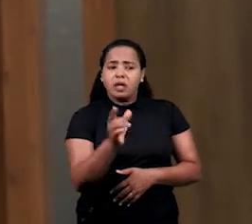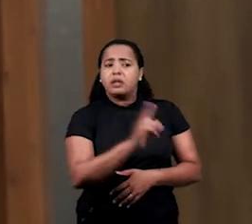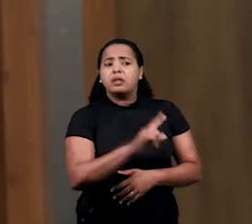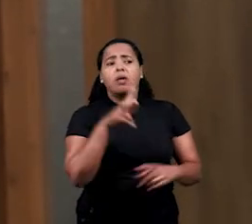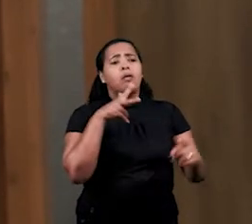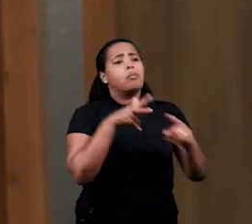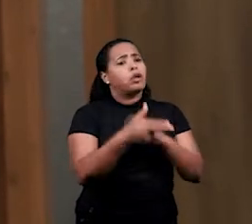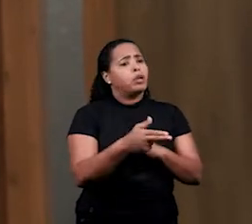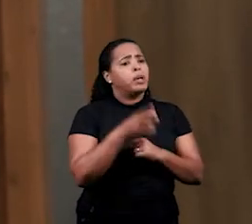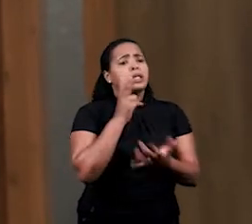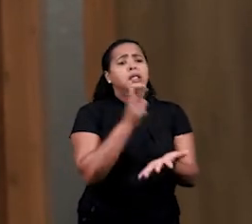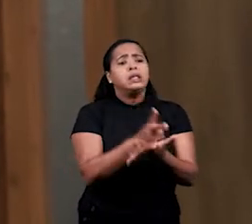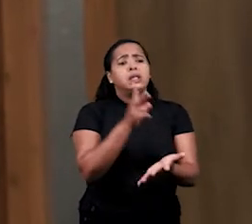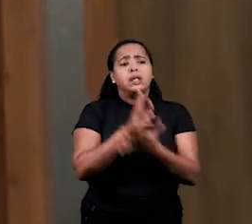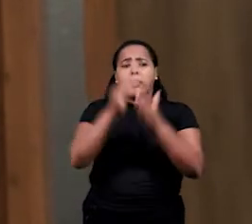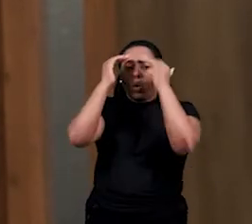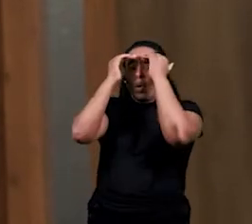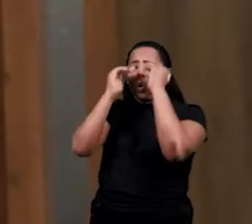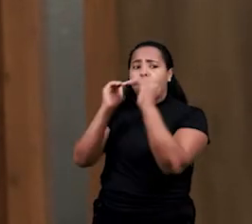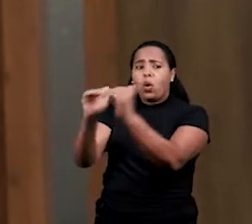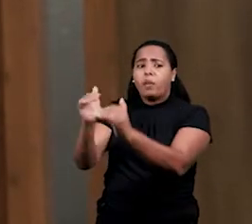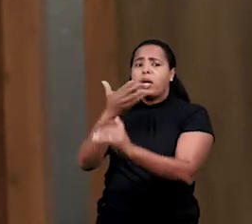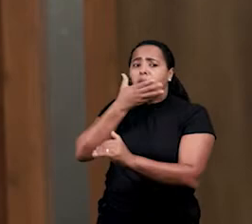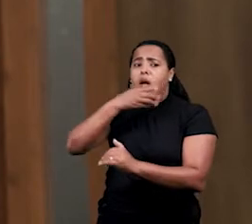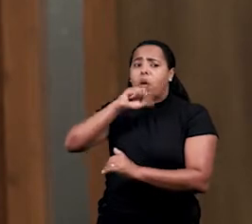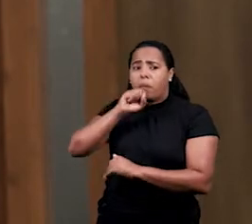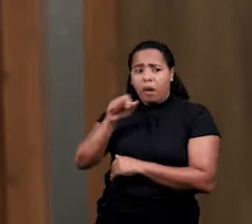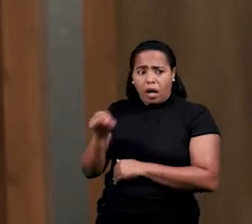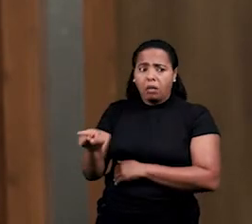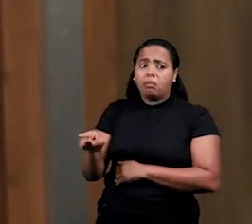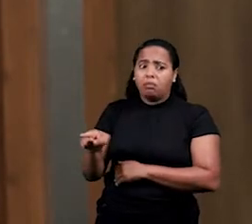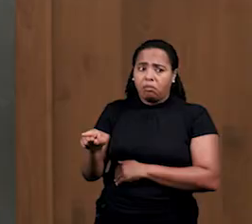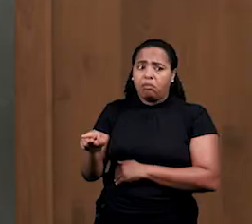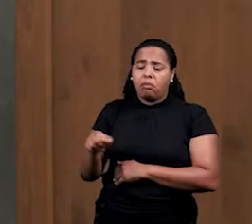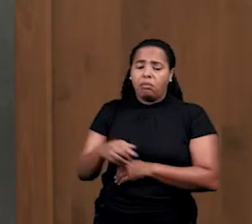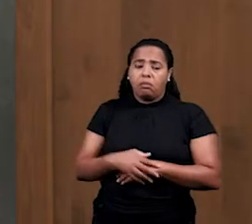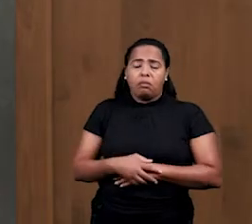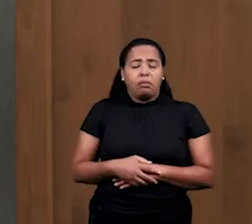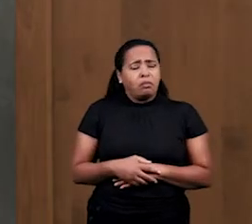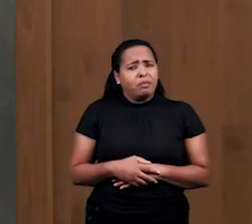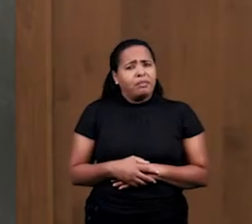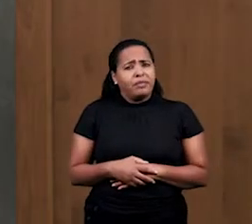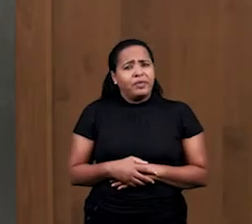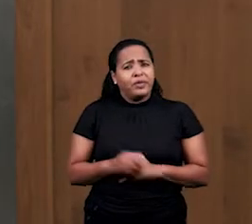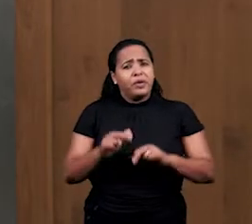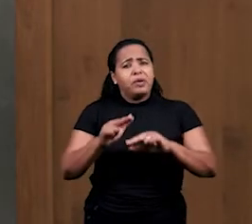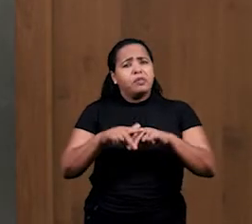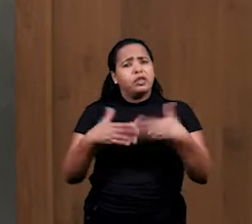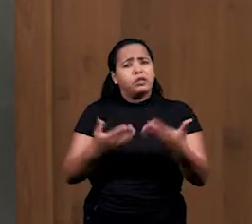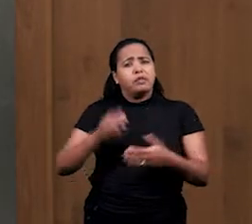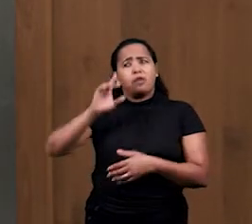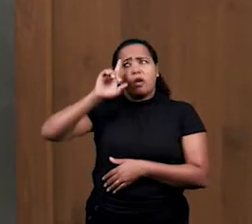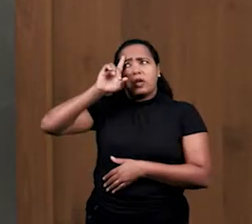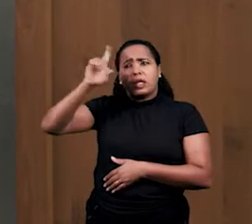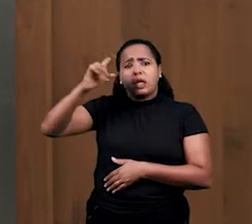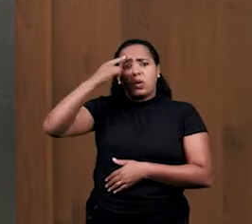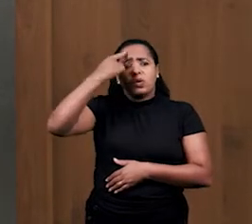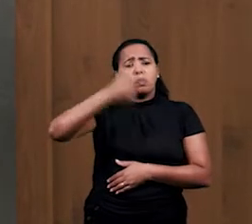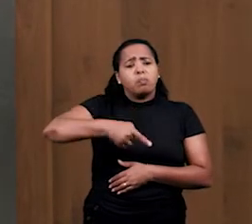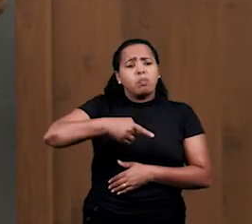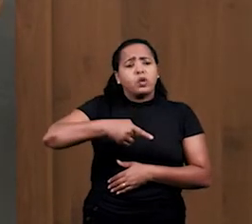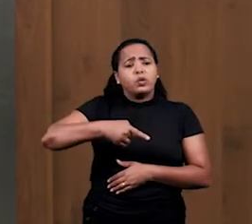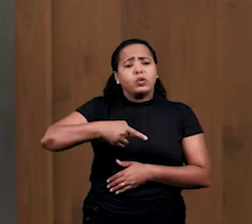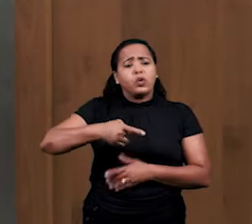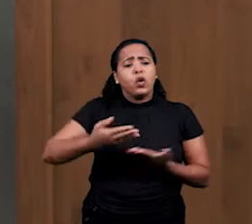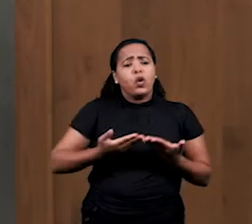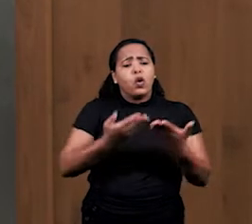ni nuestras hijas. Nosotros hemos obedecido a todo lo que nuestro padre nos ordenó. ¿Pero por qué Dios